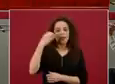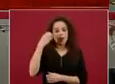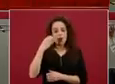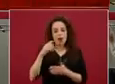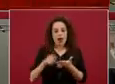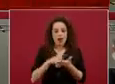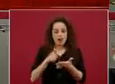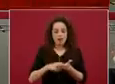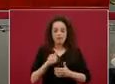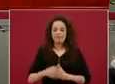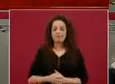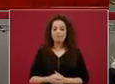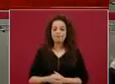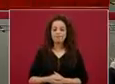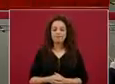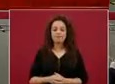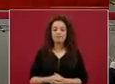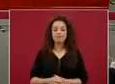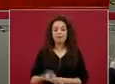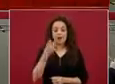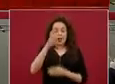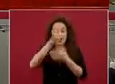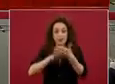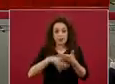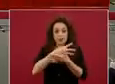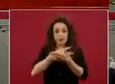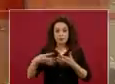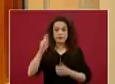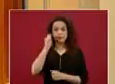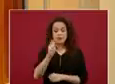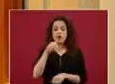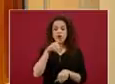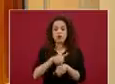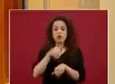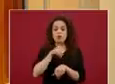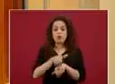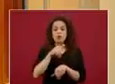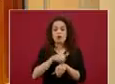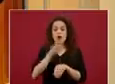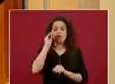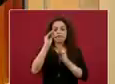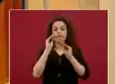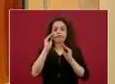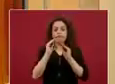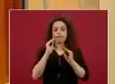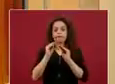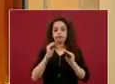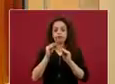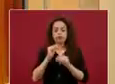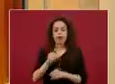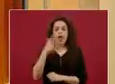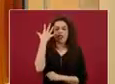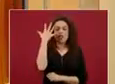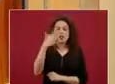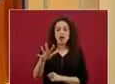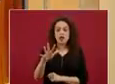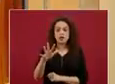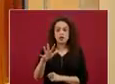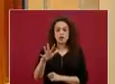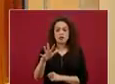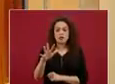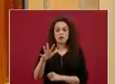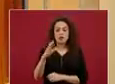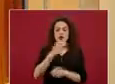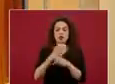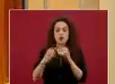Estos son los indicadores, son los números de los 10 indicadores que cada uno de los